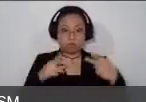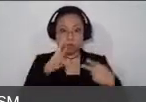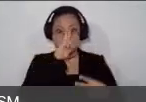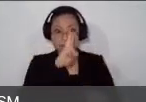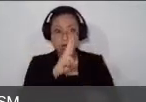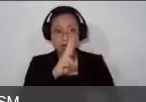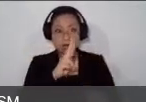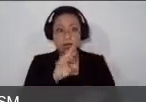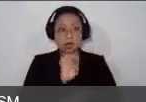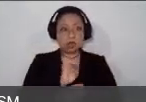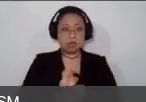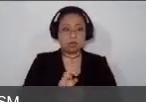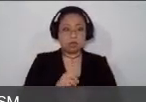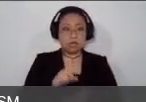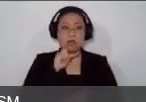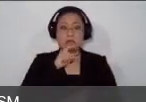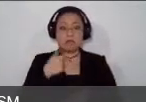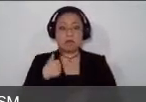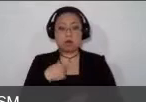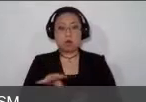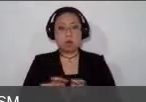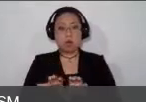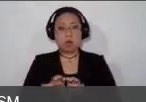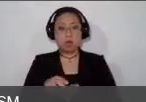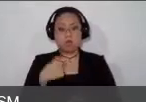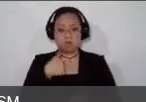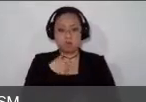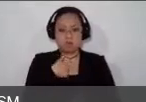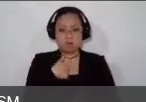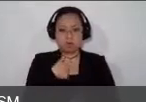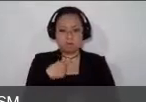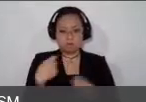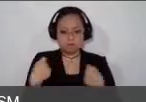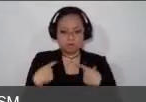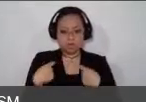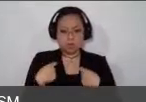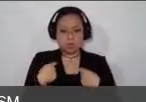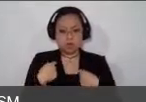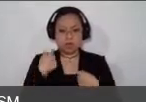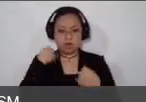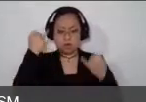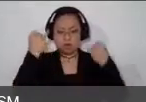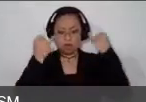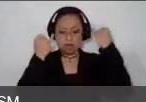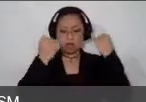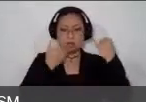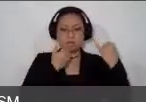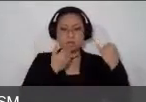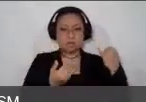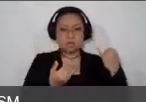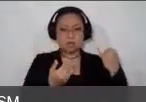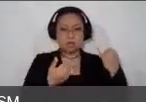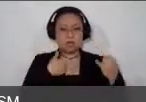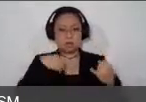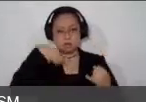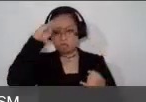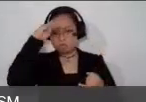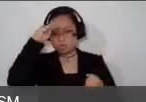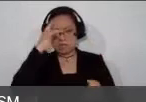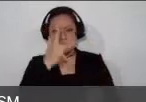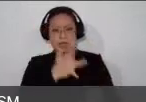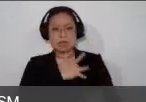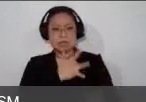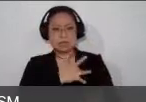implicaba ser coherente conmigo misma es decir pensar sentir y actuar en la